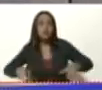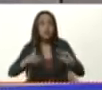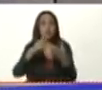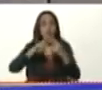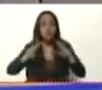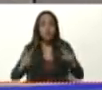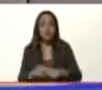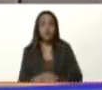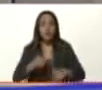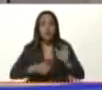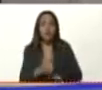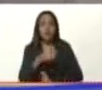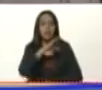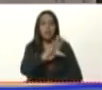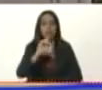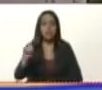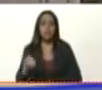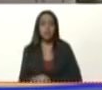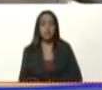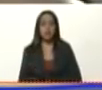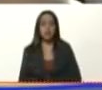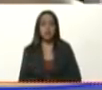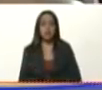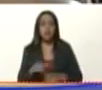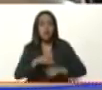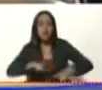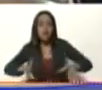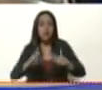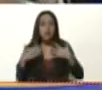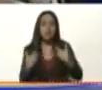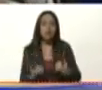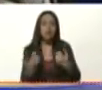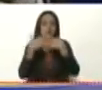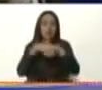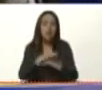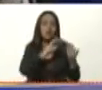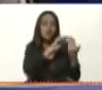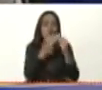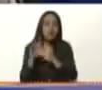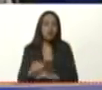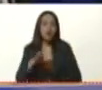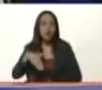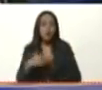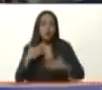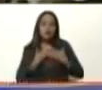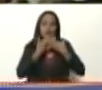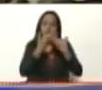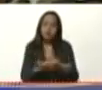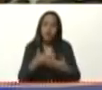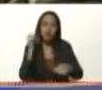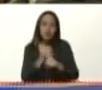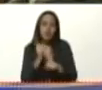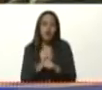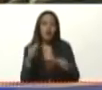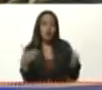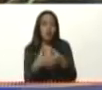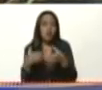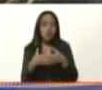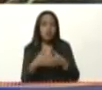con las más de 500 áreas de salud integral comunitaria que permita, pues, trabajar en un equipo